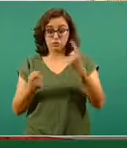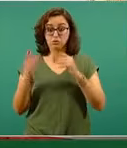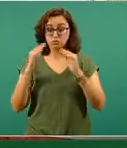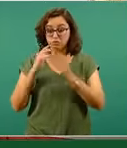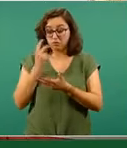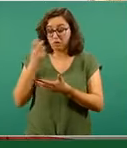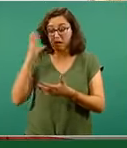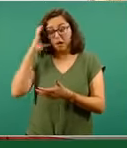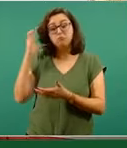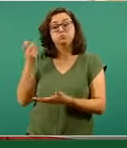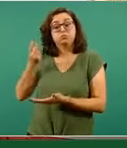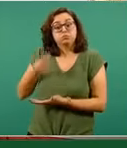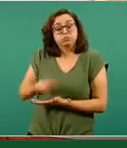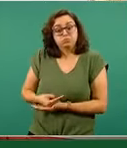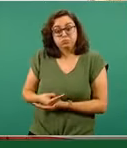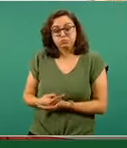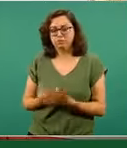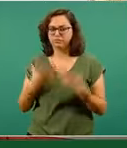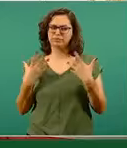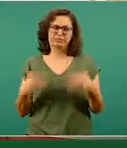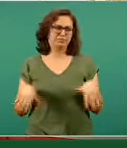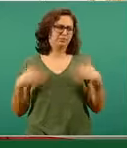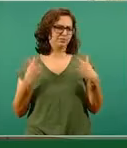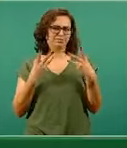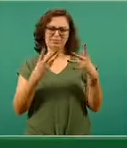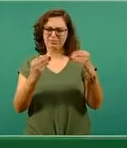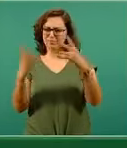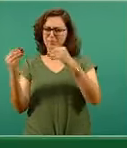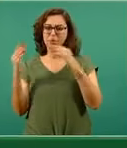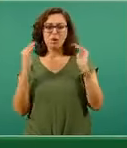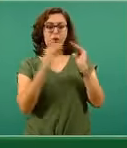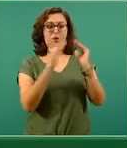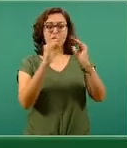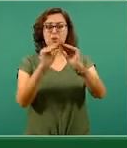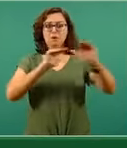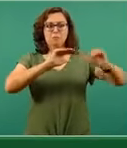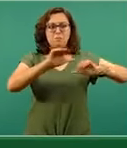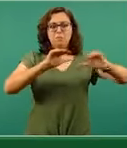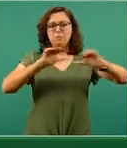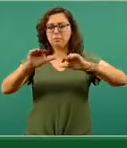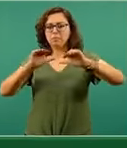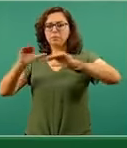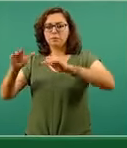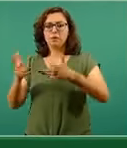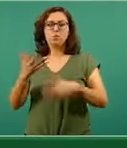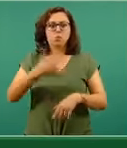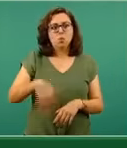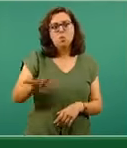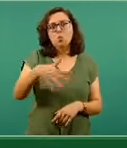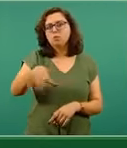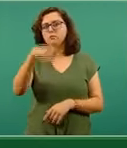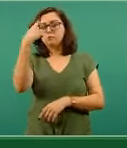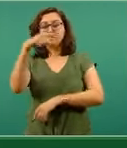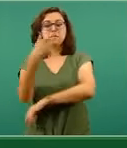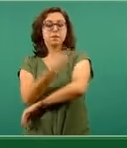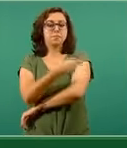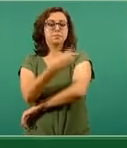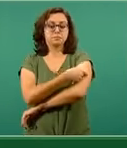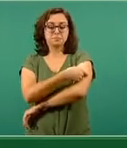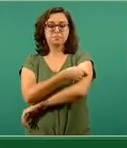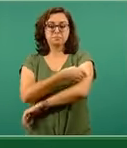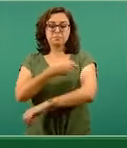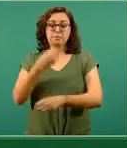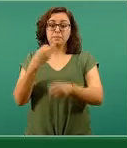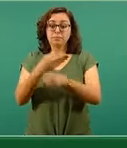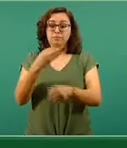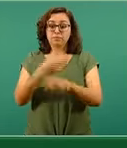ir, y ha habido muchísima vacunación en domicilio, y ha habido estrategias para eso, y seguramente ahora que